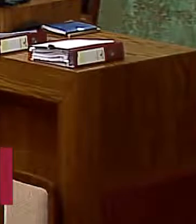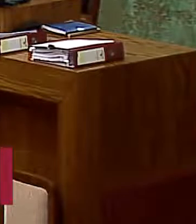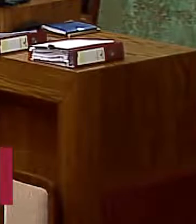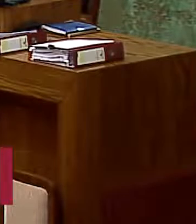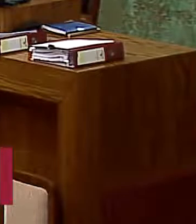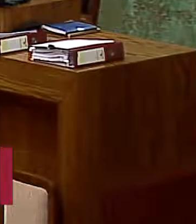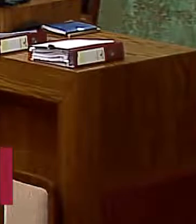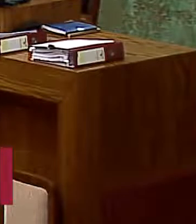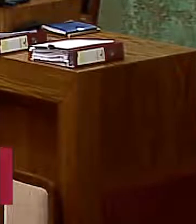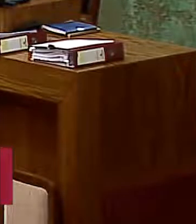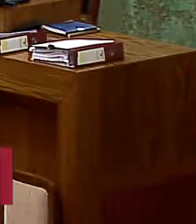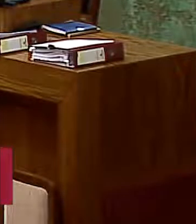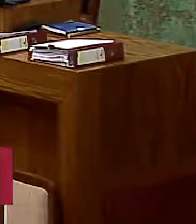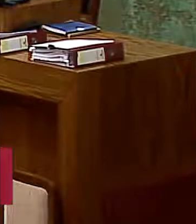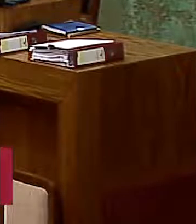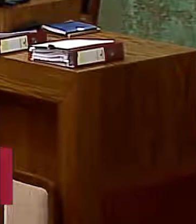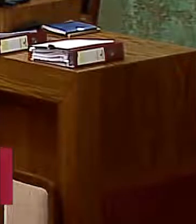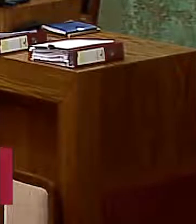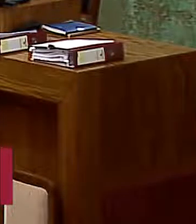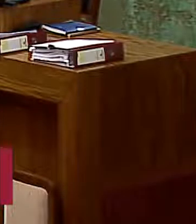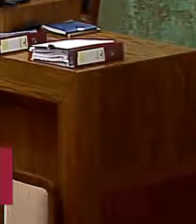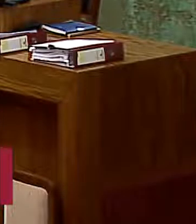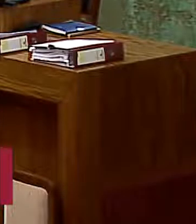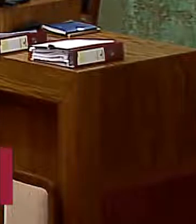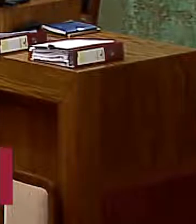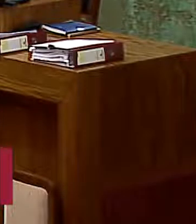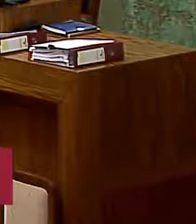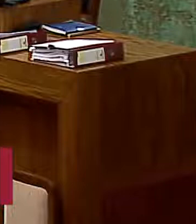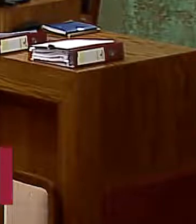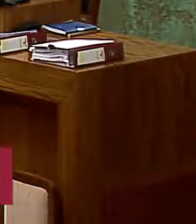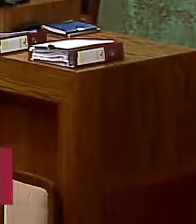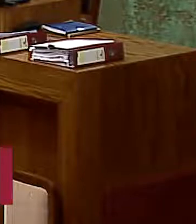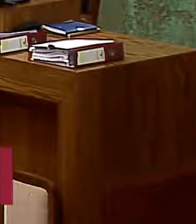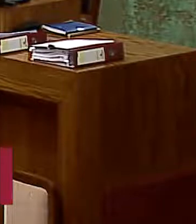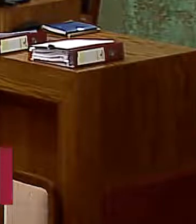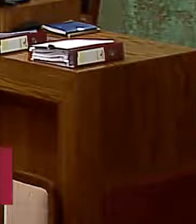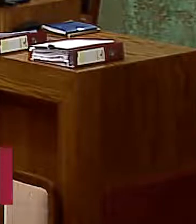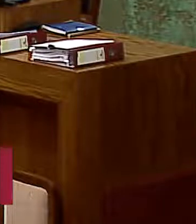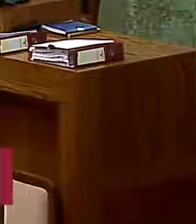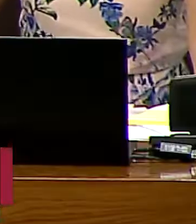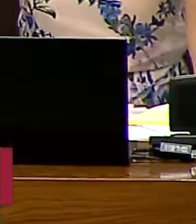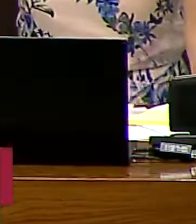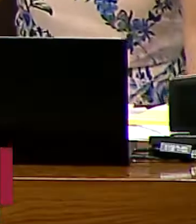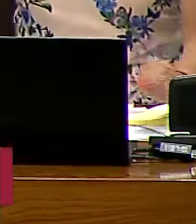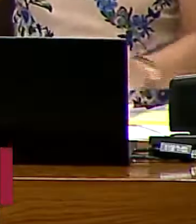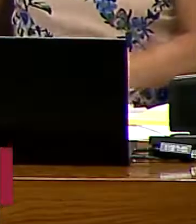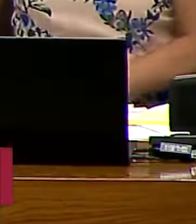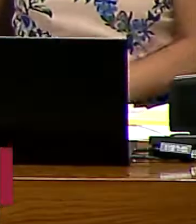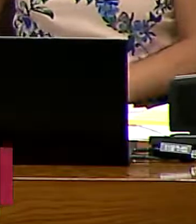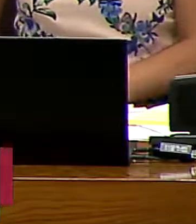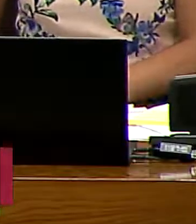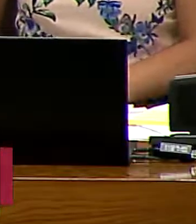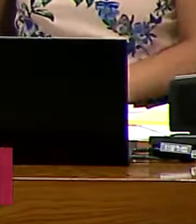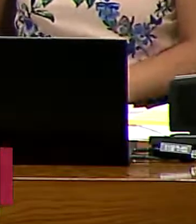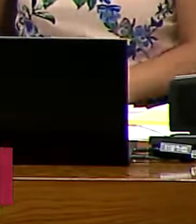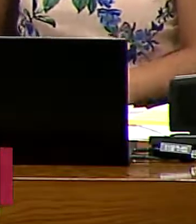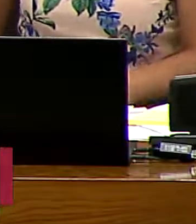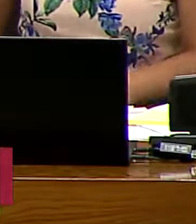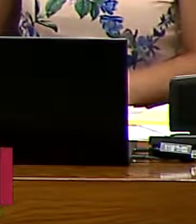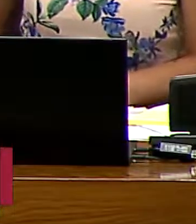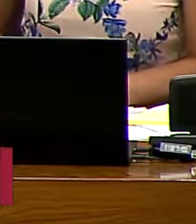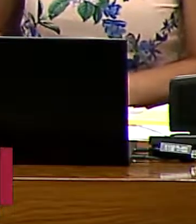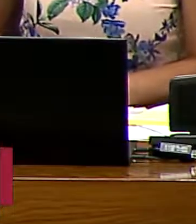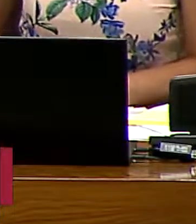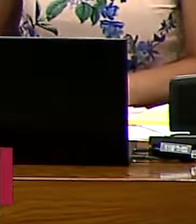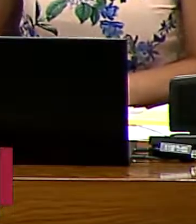presidenta. Reunidos los jefes de los comités parlamentarios, bajo la presidencia del diputado señor Flores, acordaron por unanimidad lo siguiente.